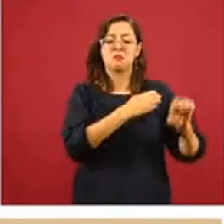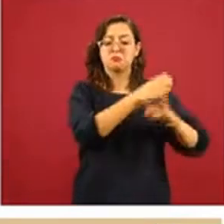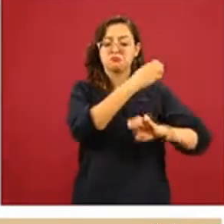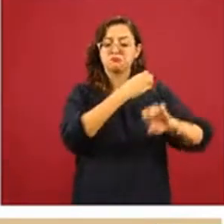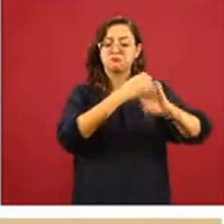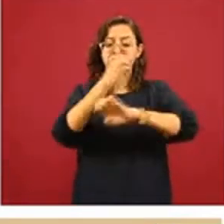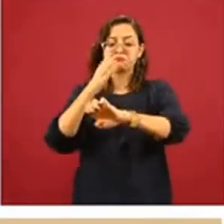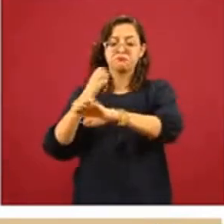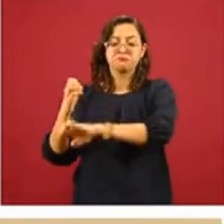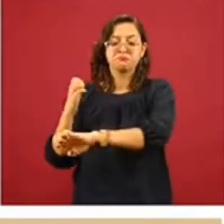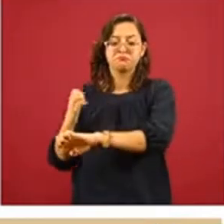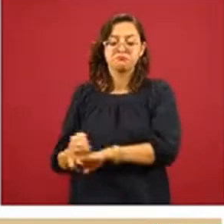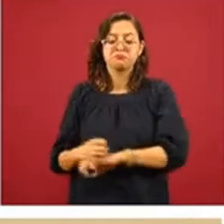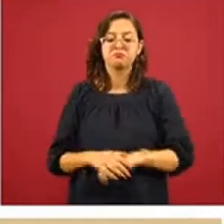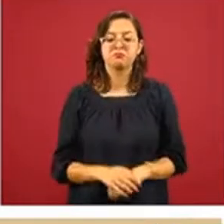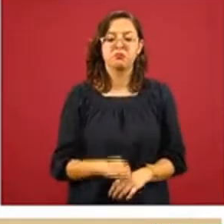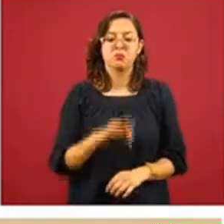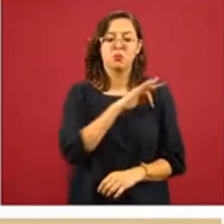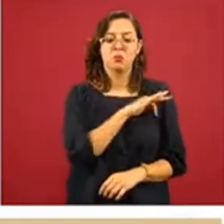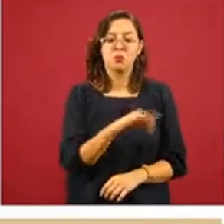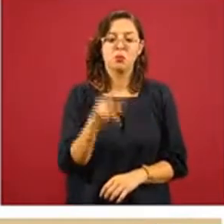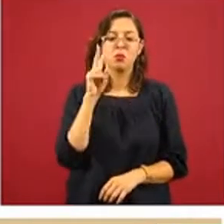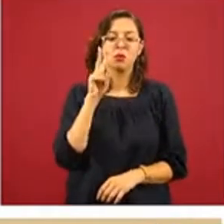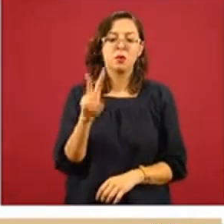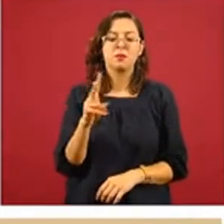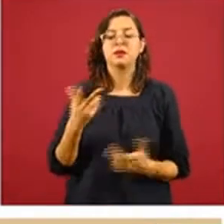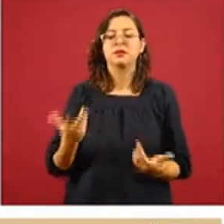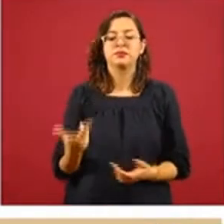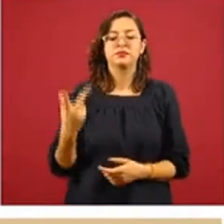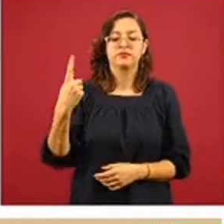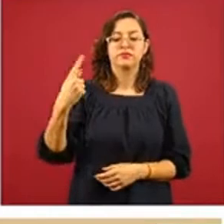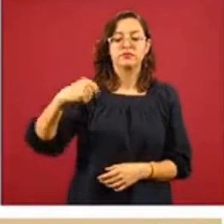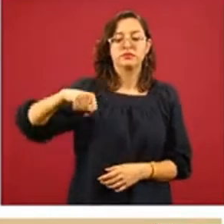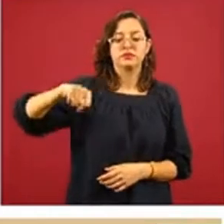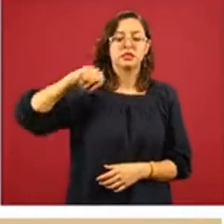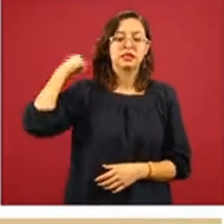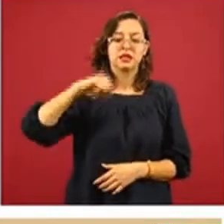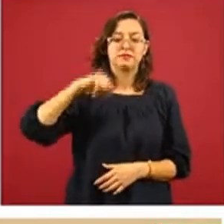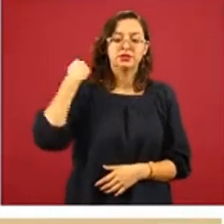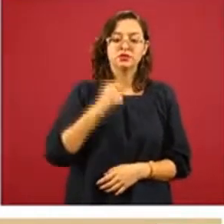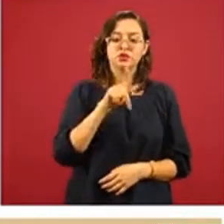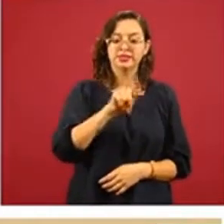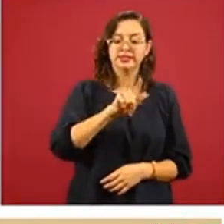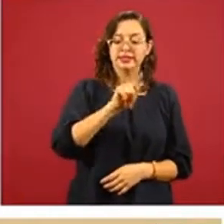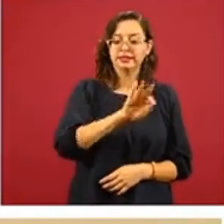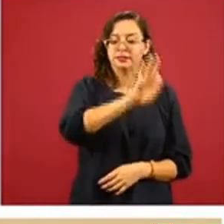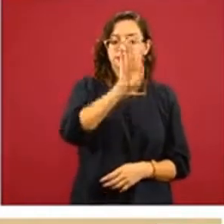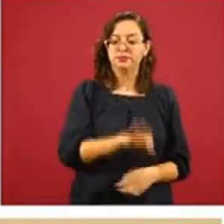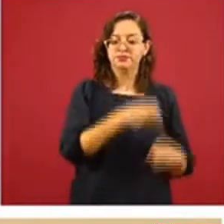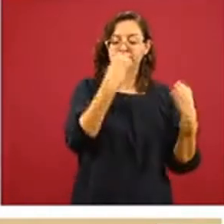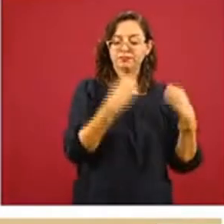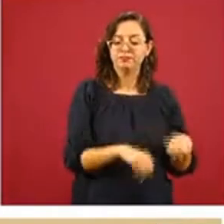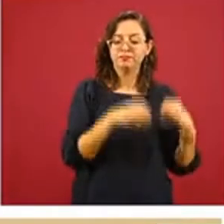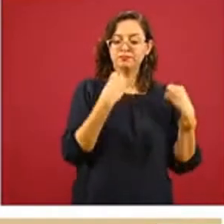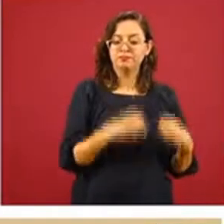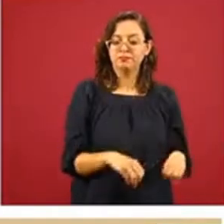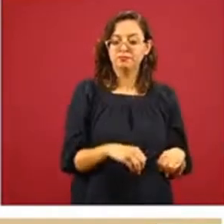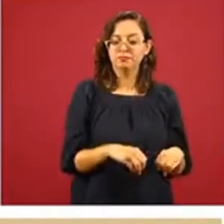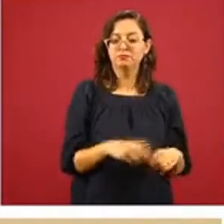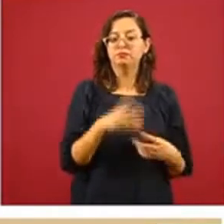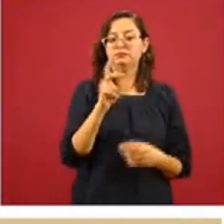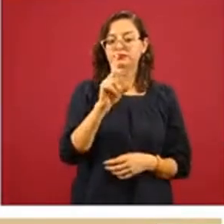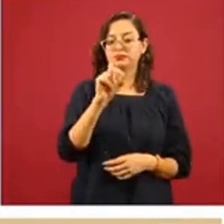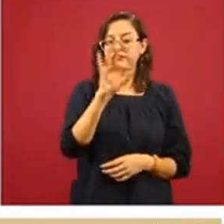y podemos ir desde una entidad como Tabasco, que tiene un 70% de ocupación, conservando todavía